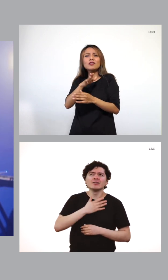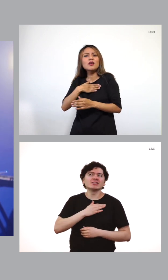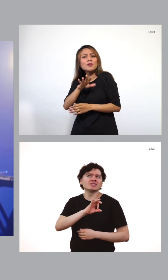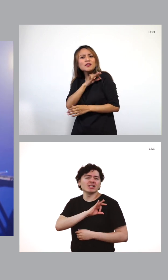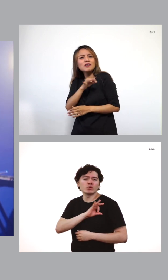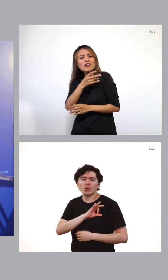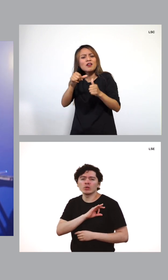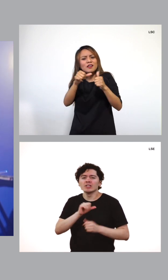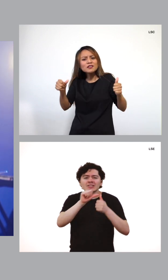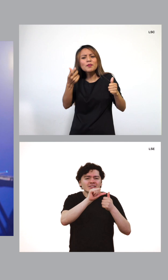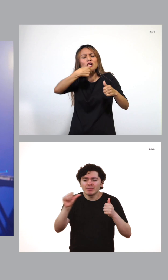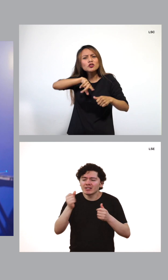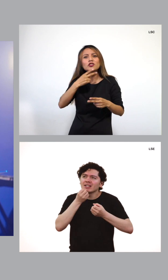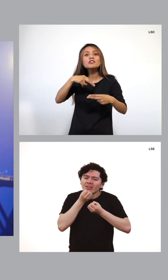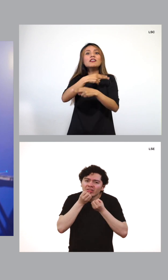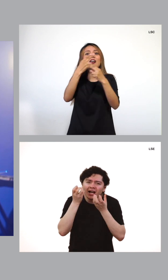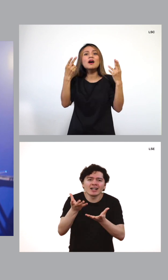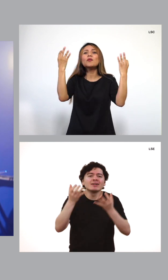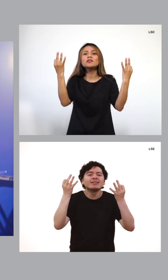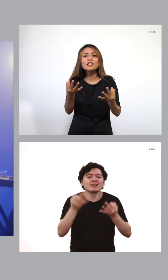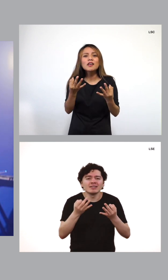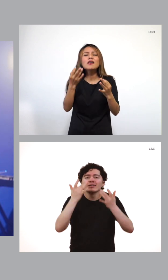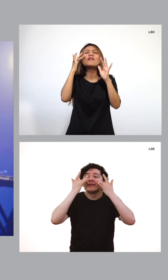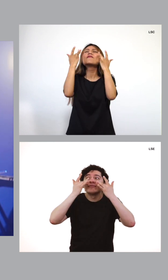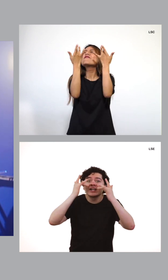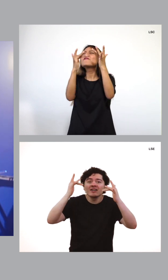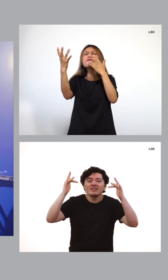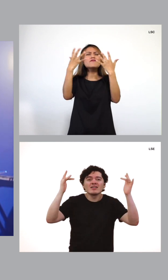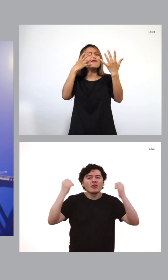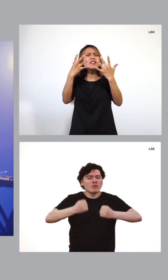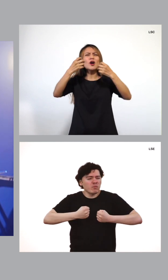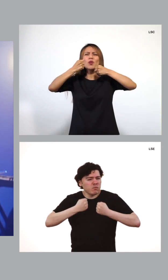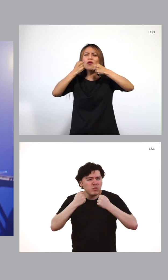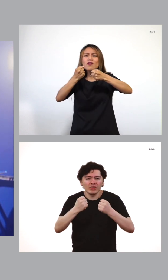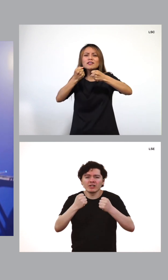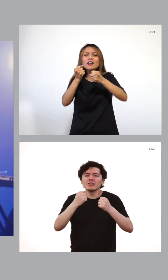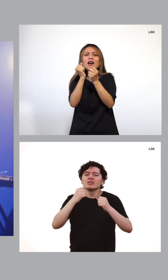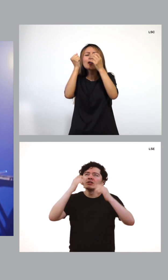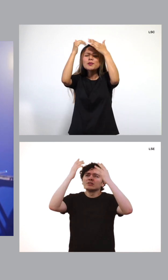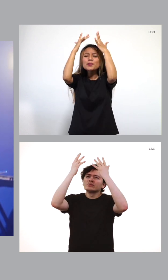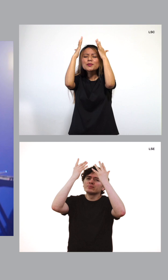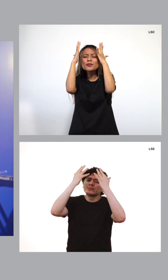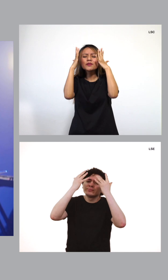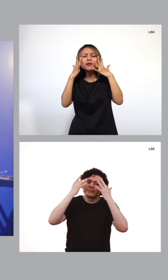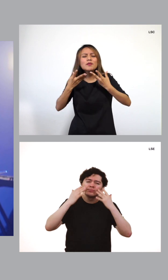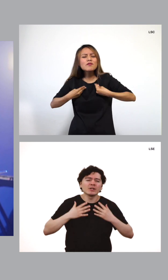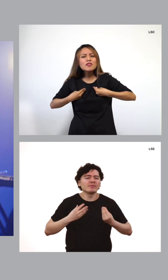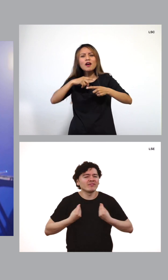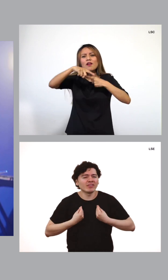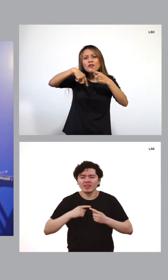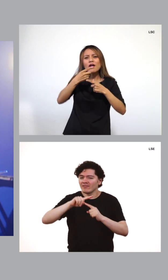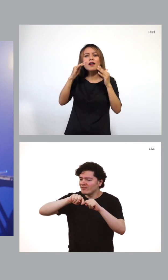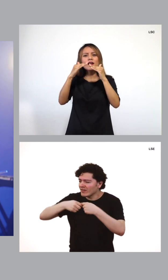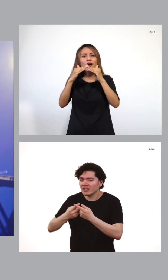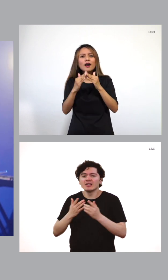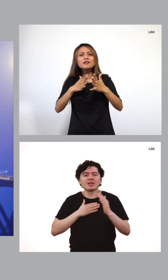a quien en esta semana estamos declarando y estamos alabando, brilla con toda su fuerza sobre mi vida. Mi hogar, mis hijos, mi